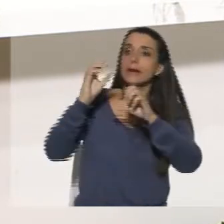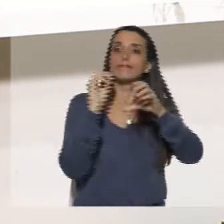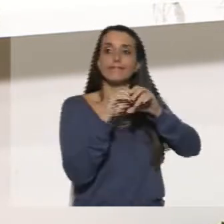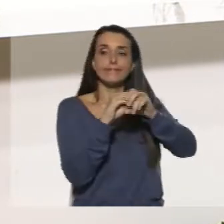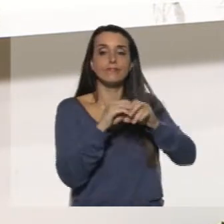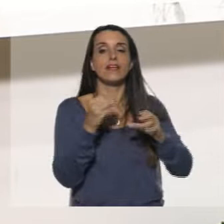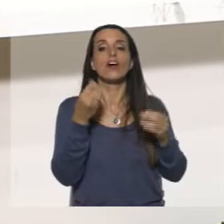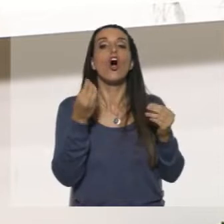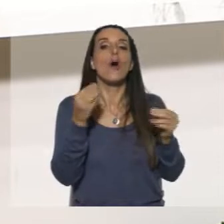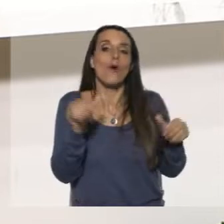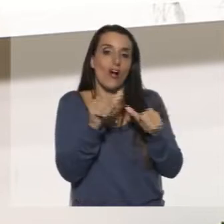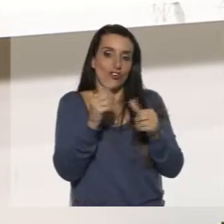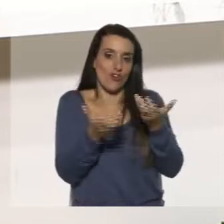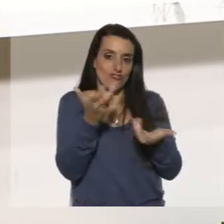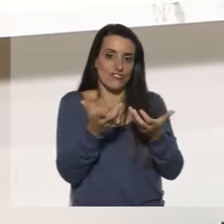hacen el pan de carne en casa?